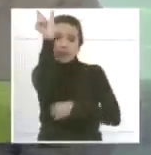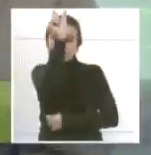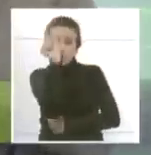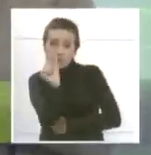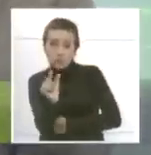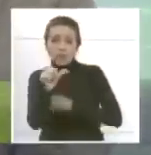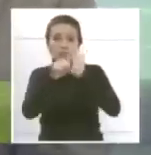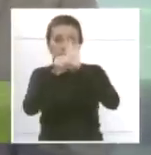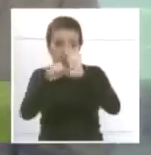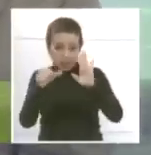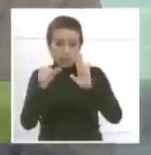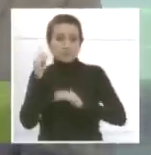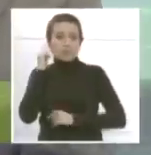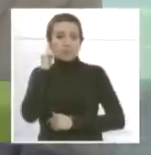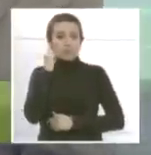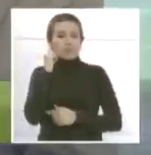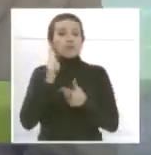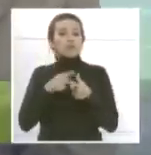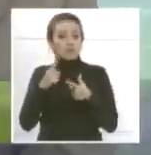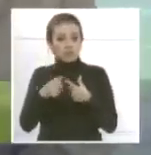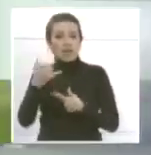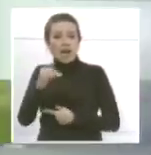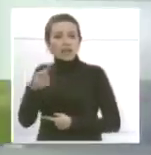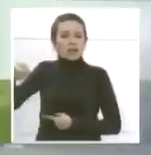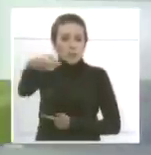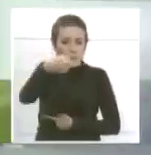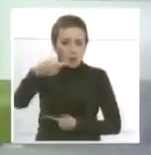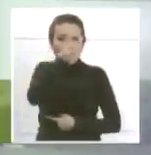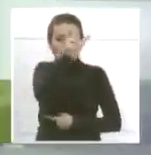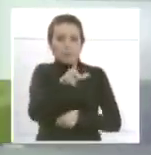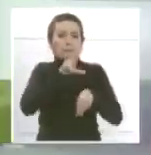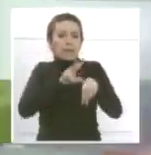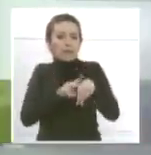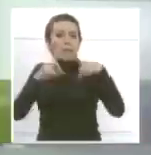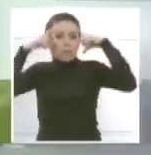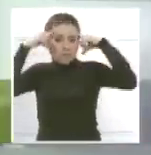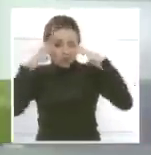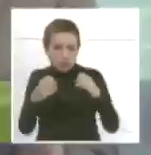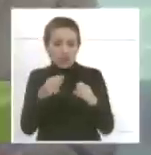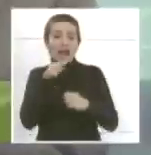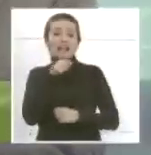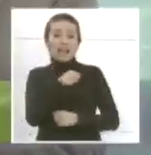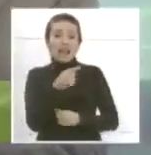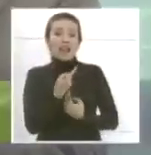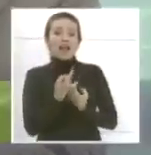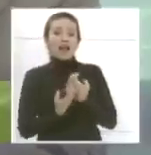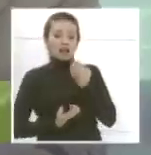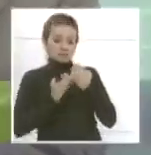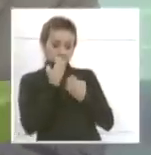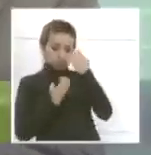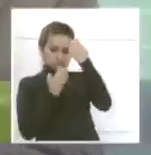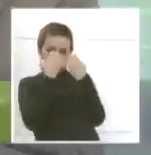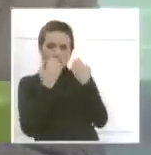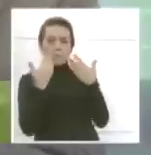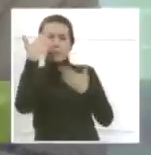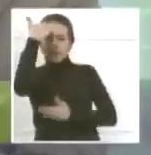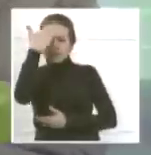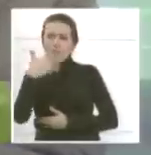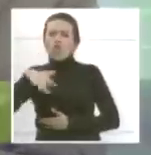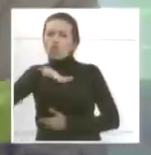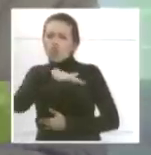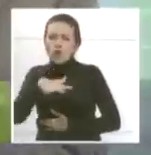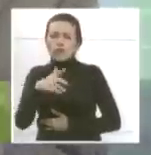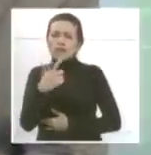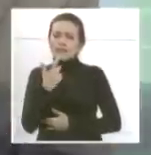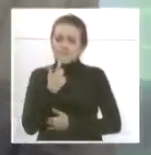otra subespecialidad. Entonces, hay que buscar al especialista en cirugía de columna, el cual tiene que hacer las evaluaciones para ubicar en qué etapa